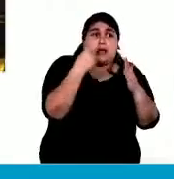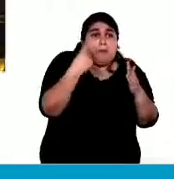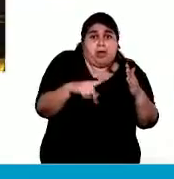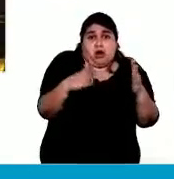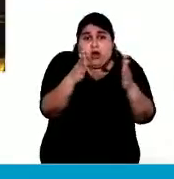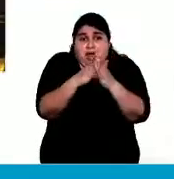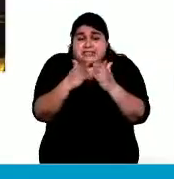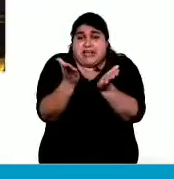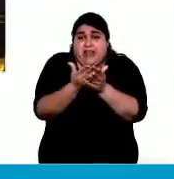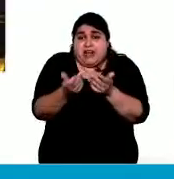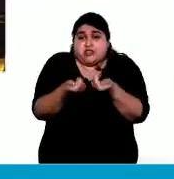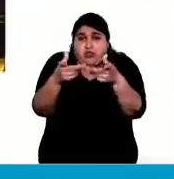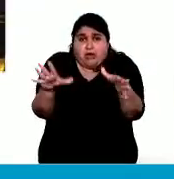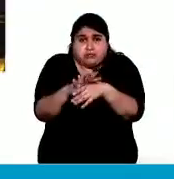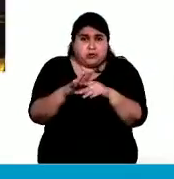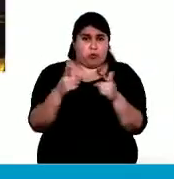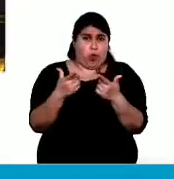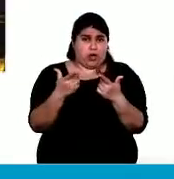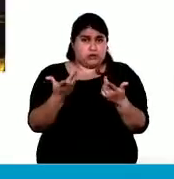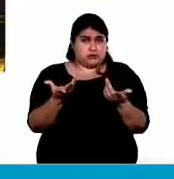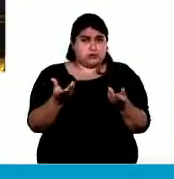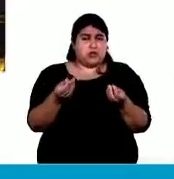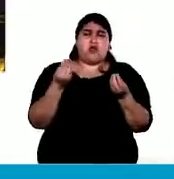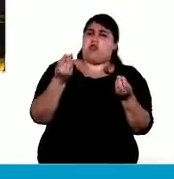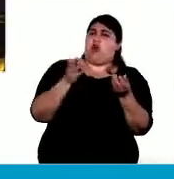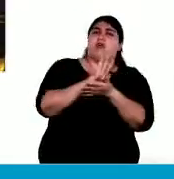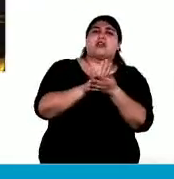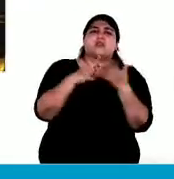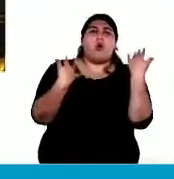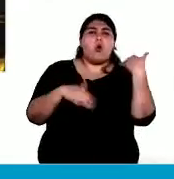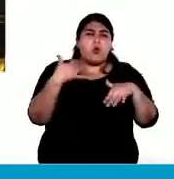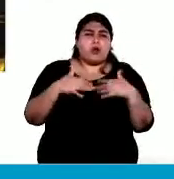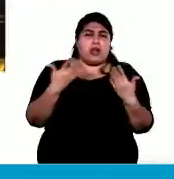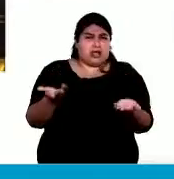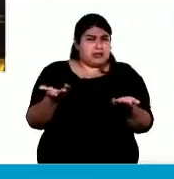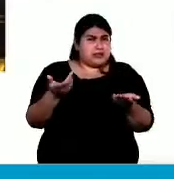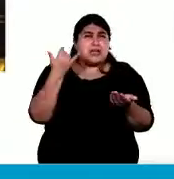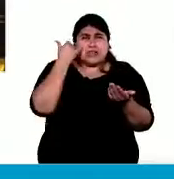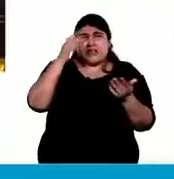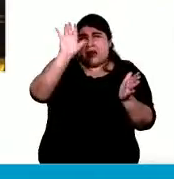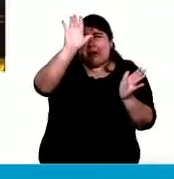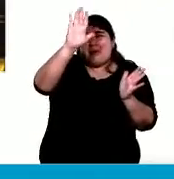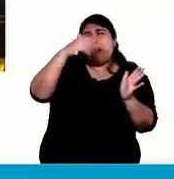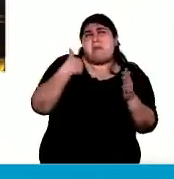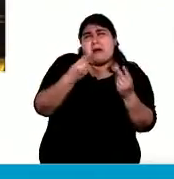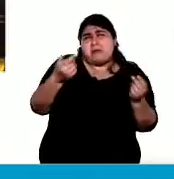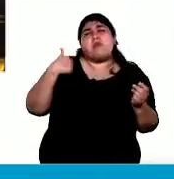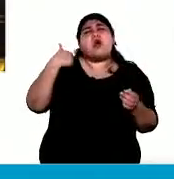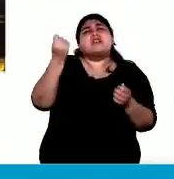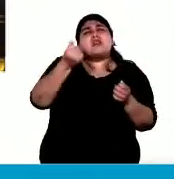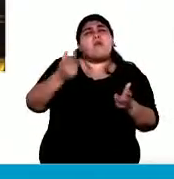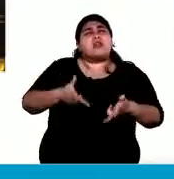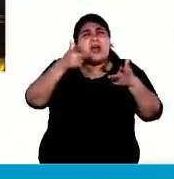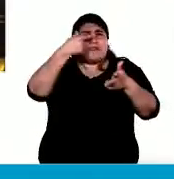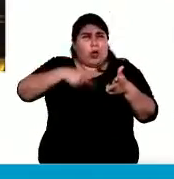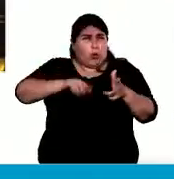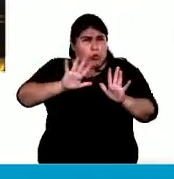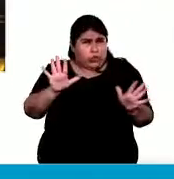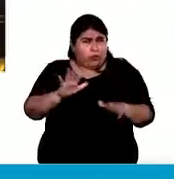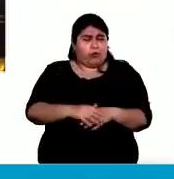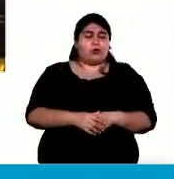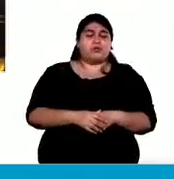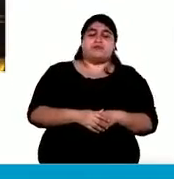familias resolvamos la tierra de viviendas ya termino señor presidente porque es importante esto último